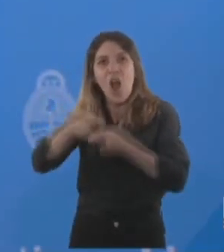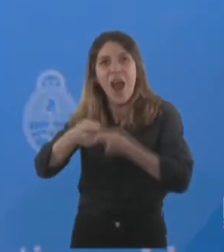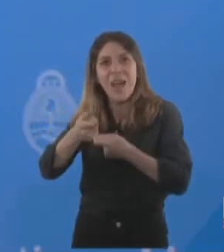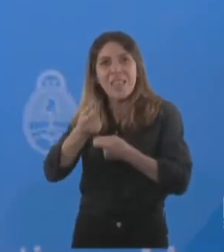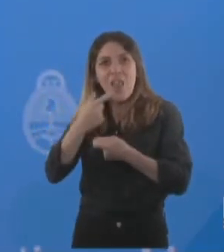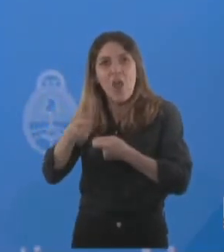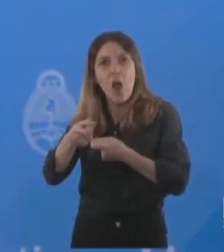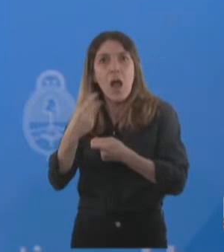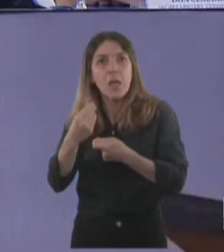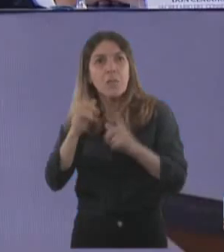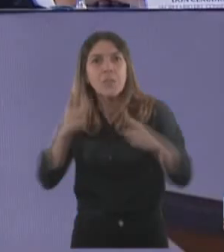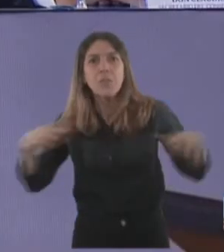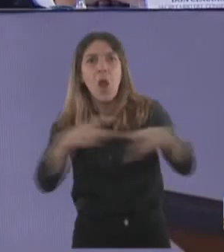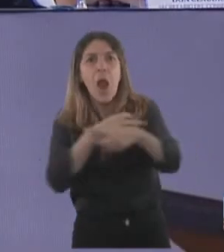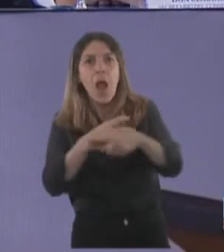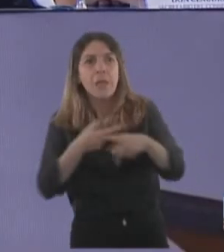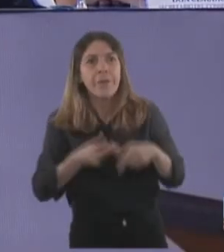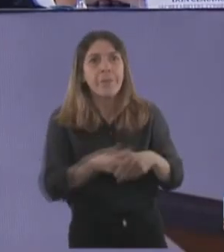el narcomenudeo.